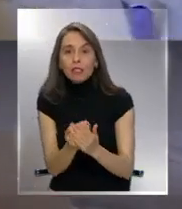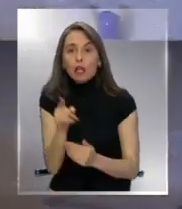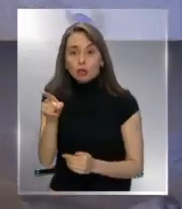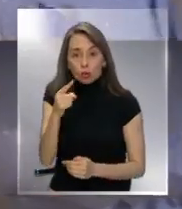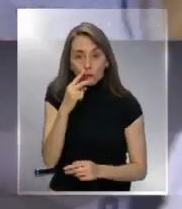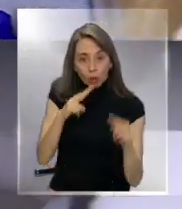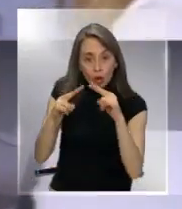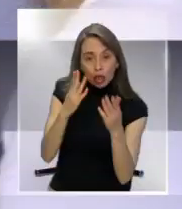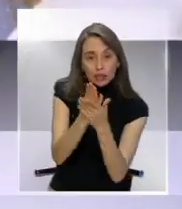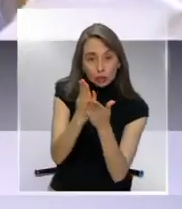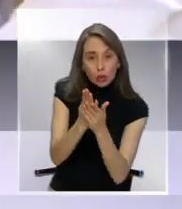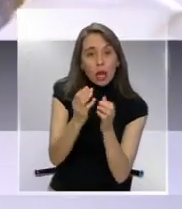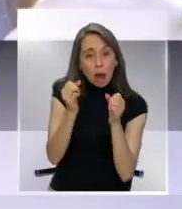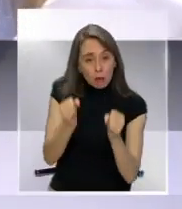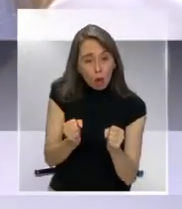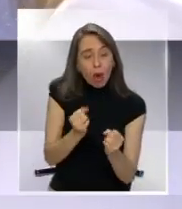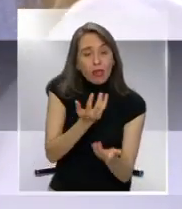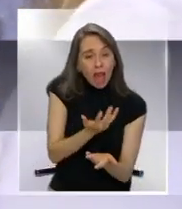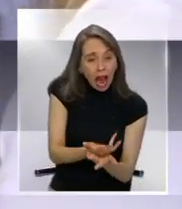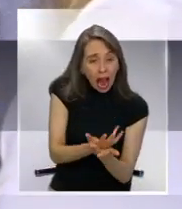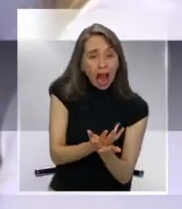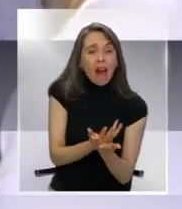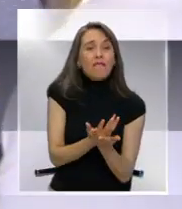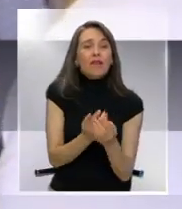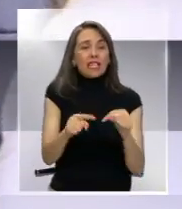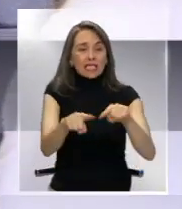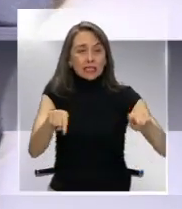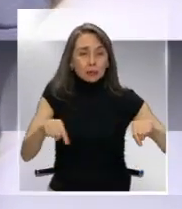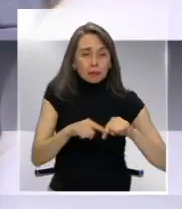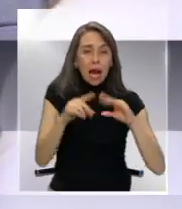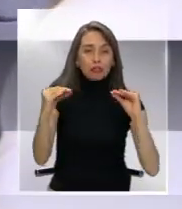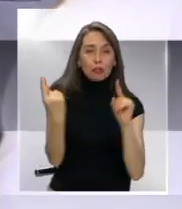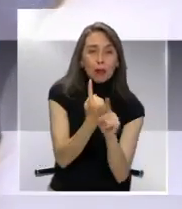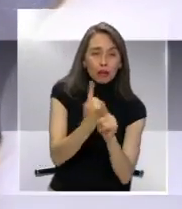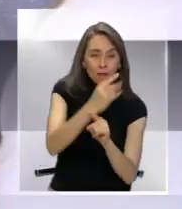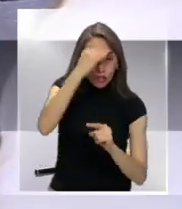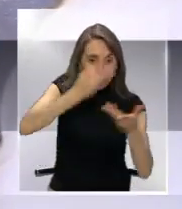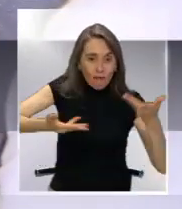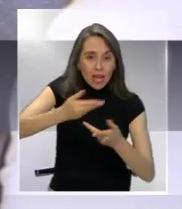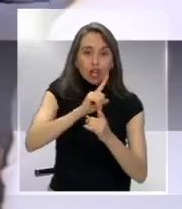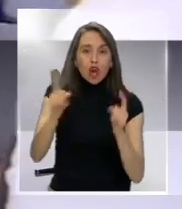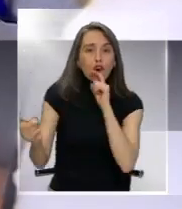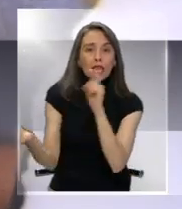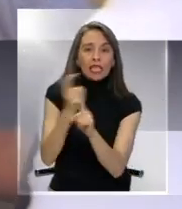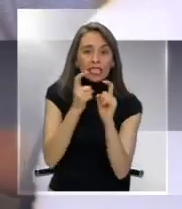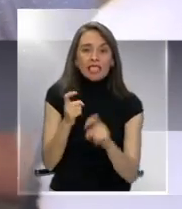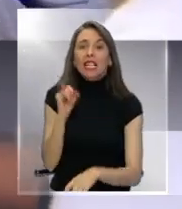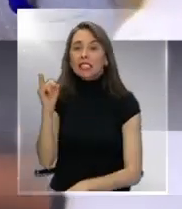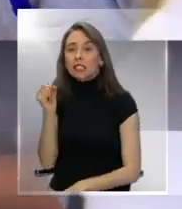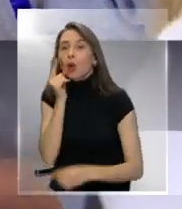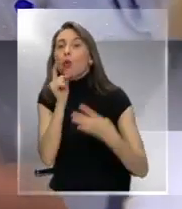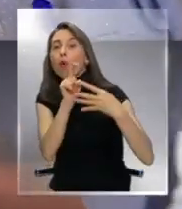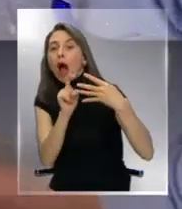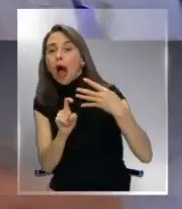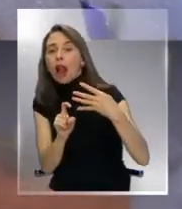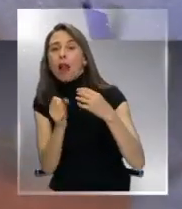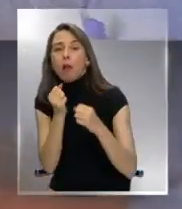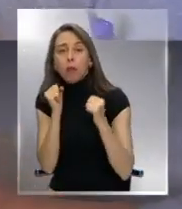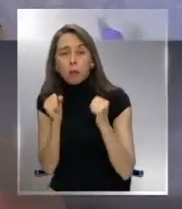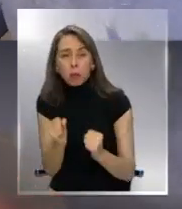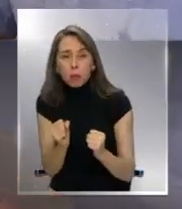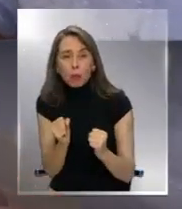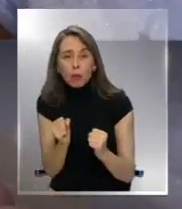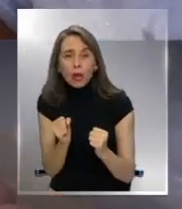colegio pueden haber instancias como poder generar esa confianza o ese espacio de no crítica? Sí, ¿cómo cuáles? Que también puede estar